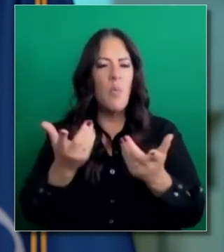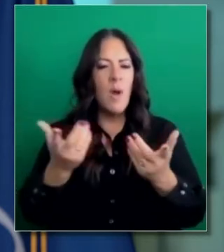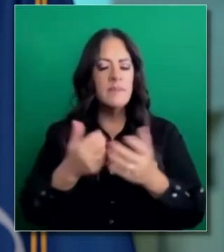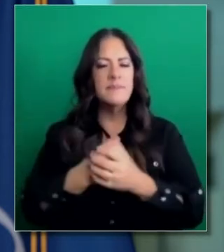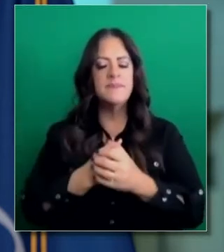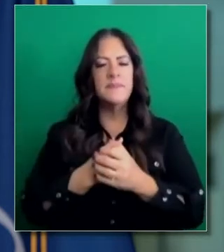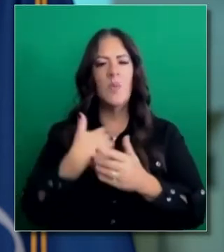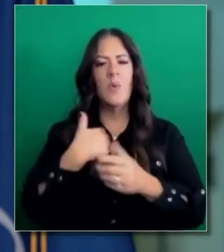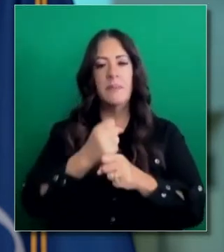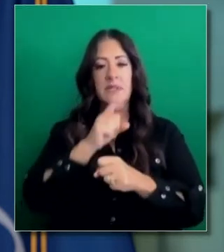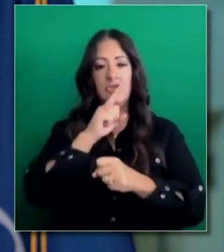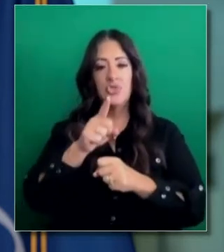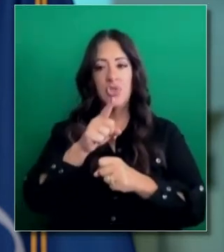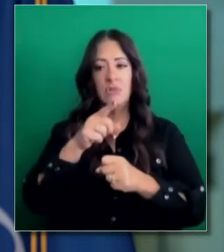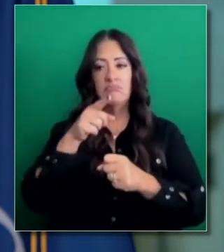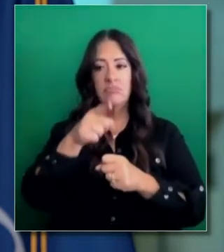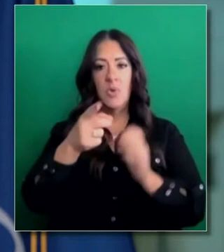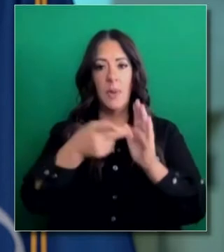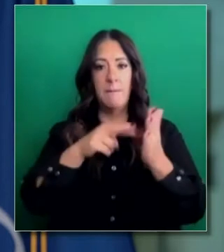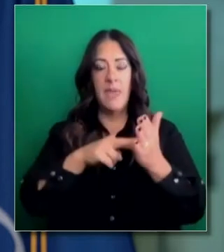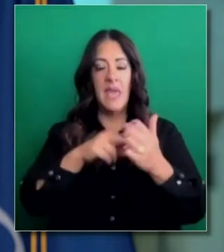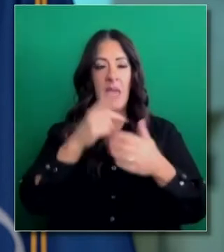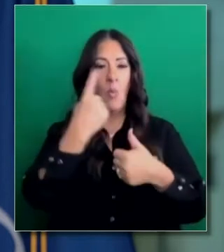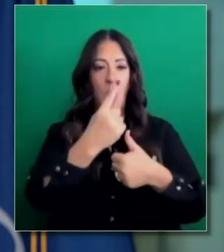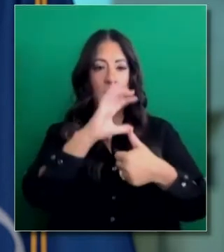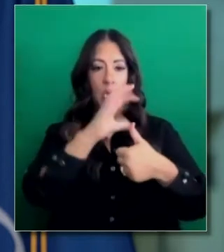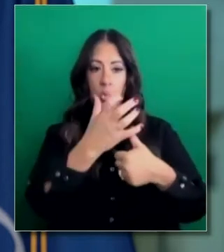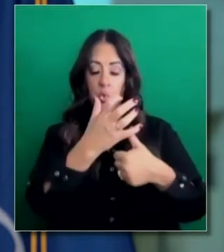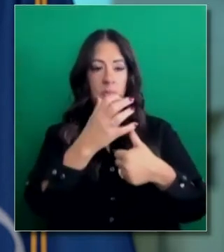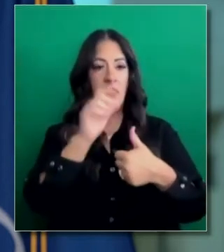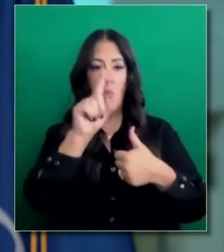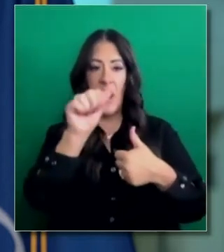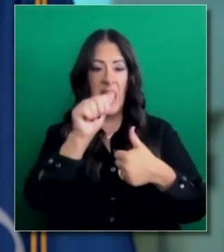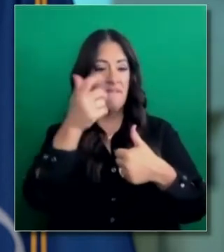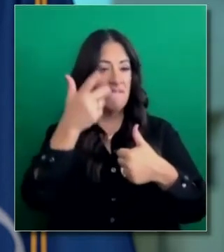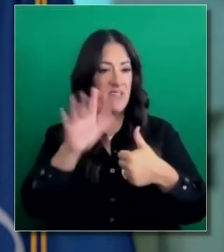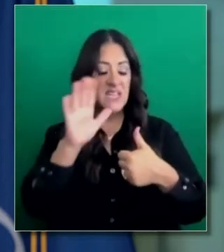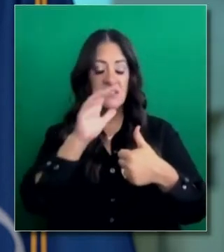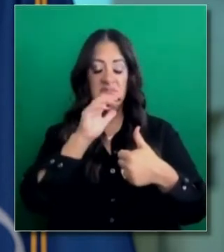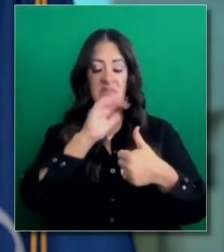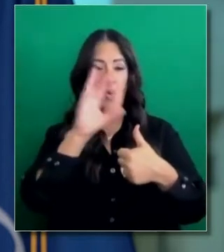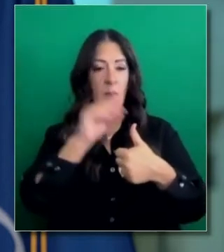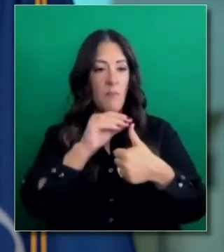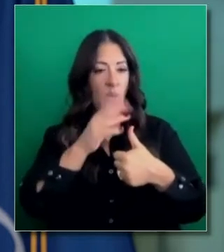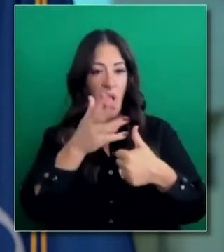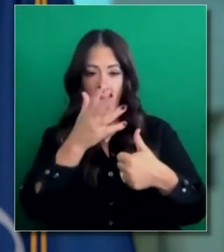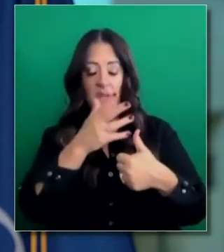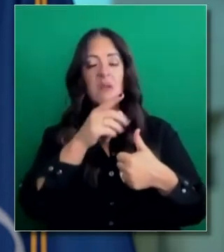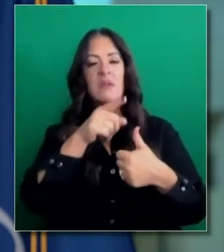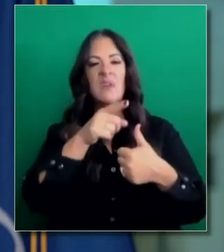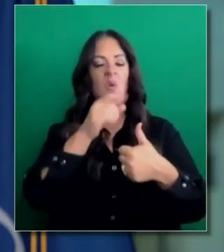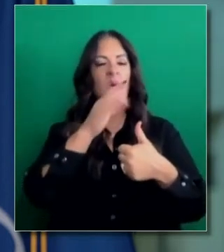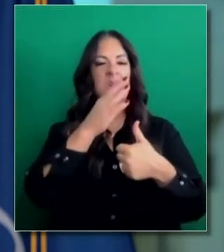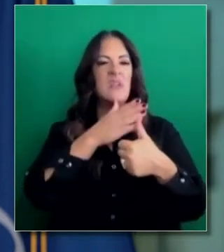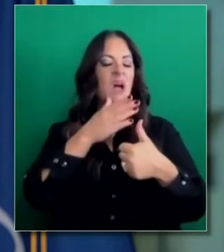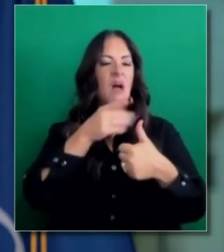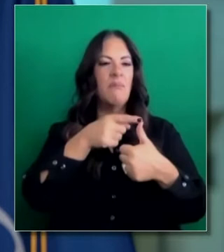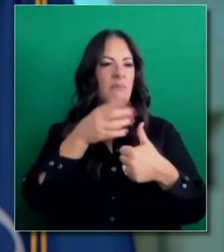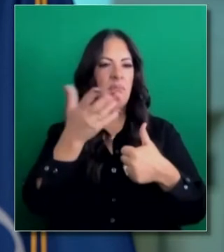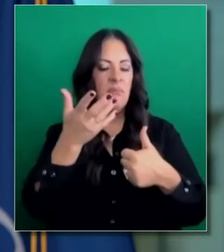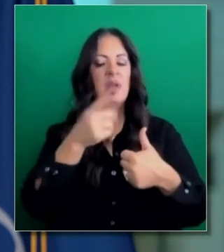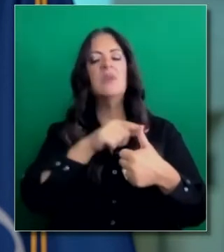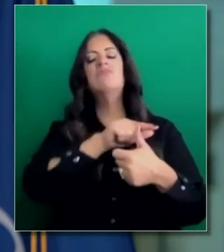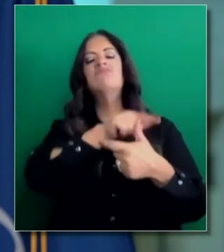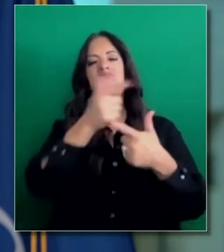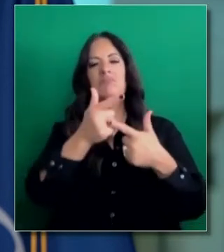estamos había abriendo la vacuna a los niveles 1c 1d en general o bien